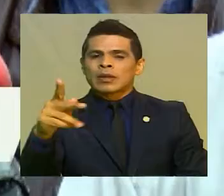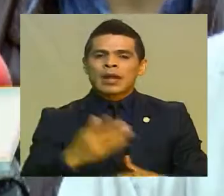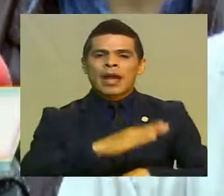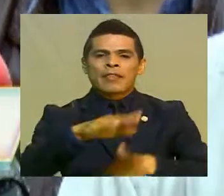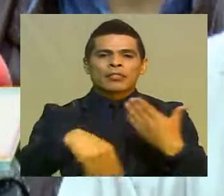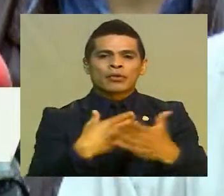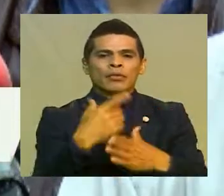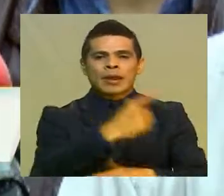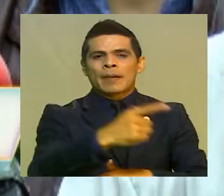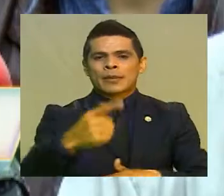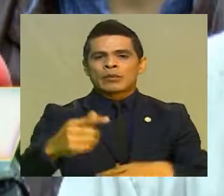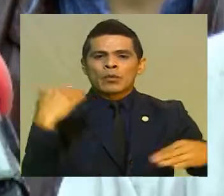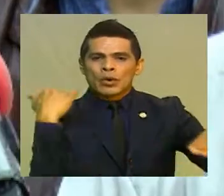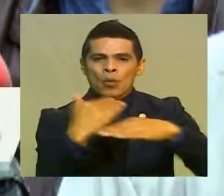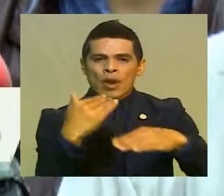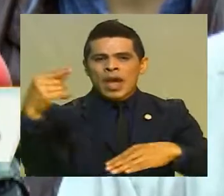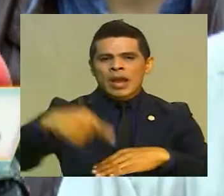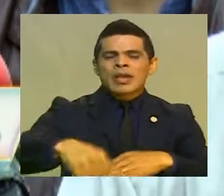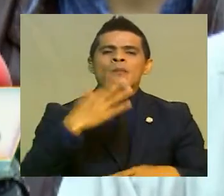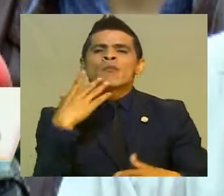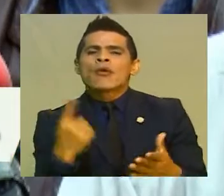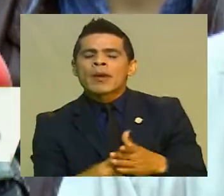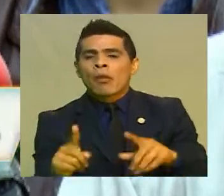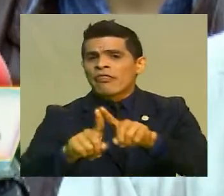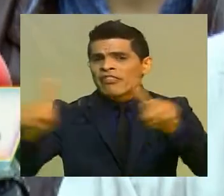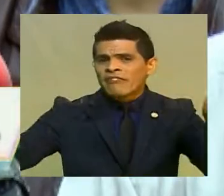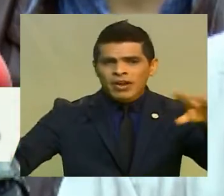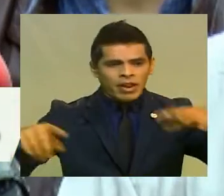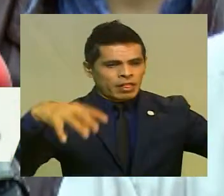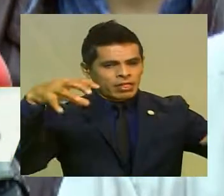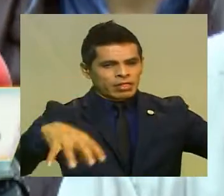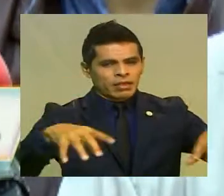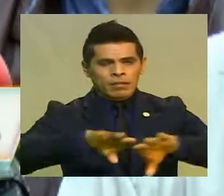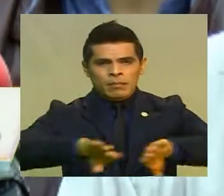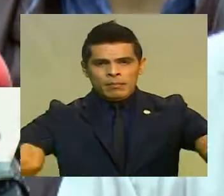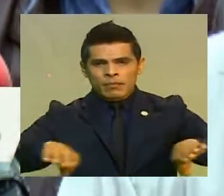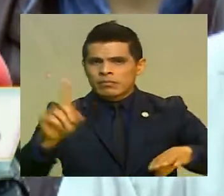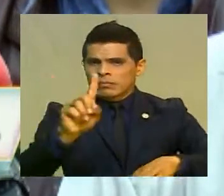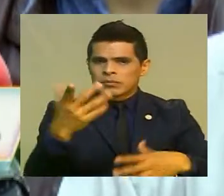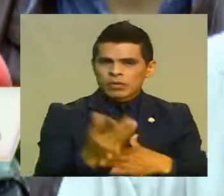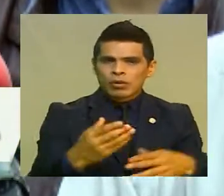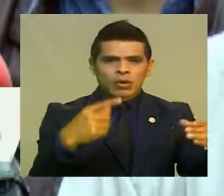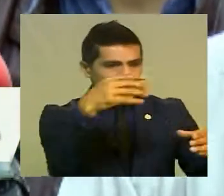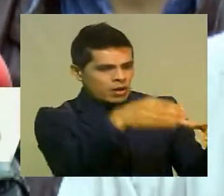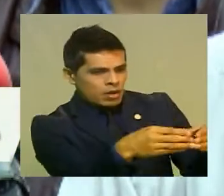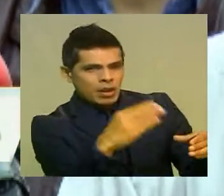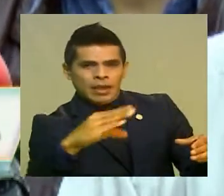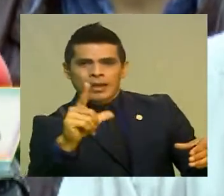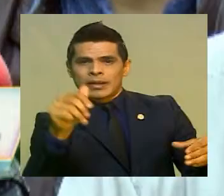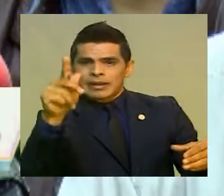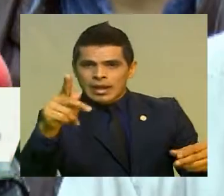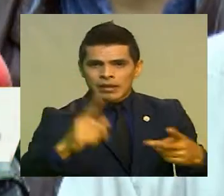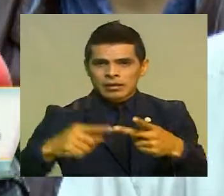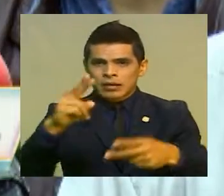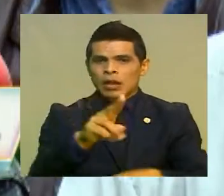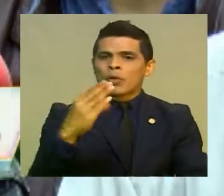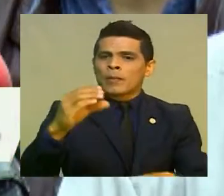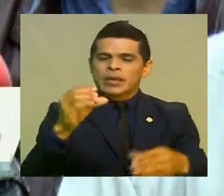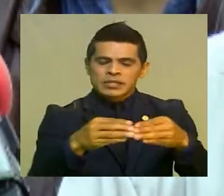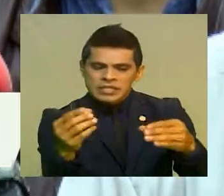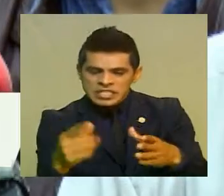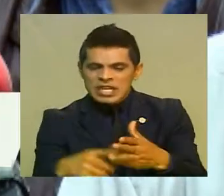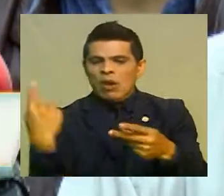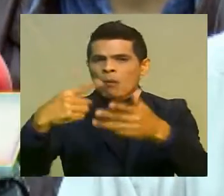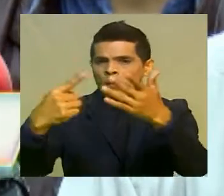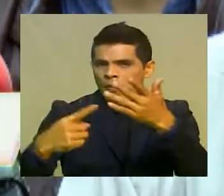personas por igual aquí no puede haber ningún tipo de diferencia de los que están en el club de los que están en la ub che de los que están en